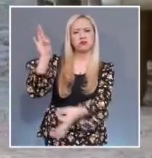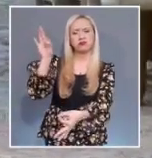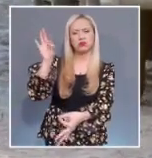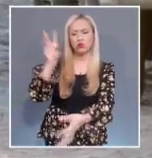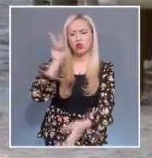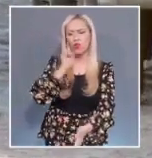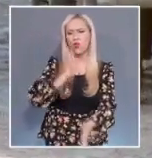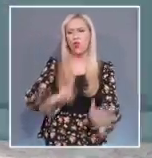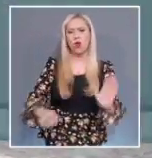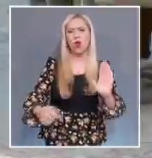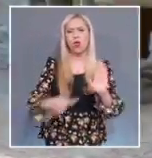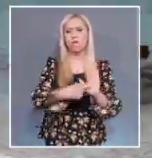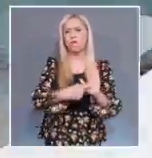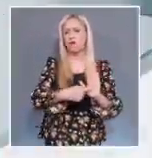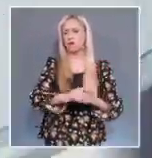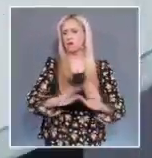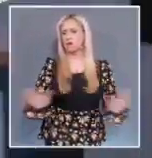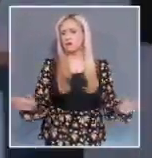López Peña.